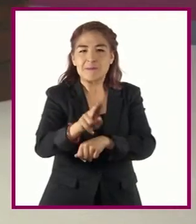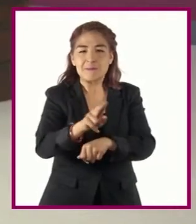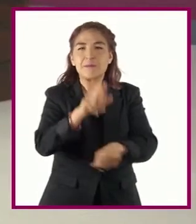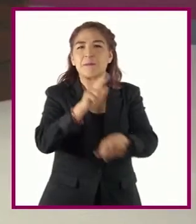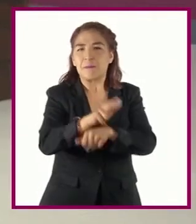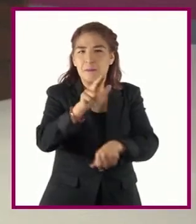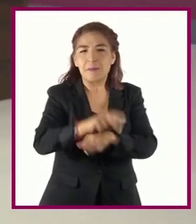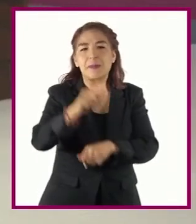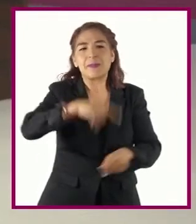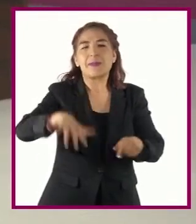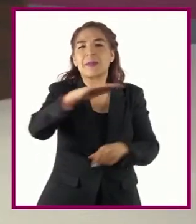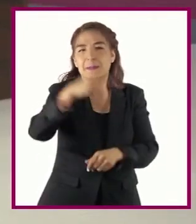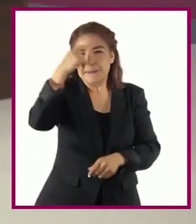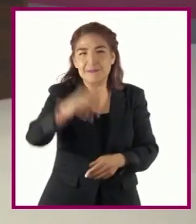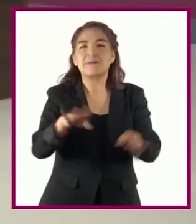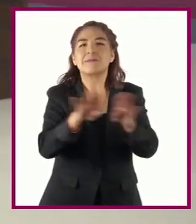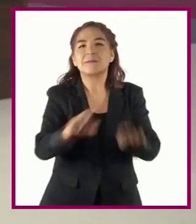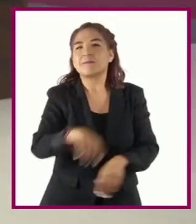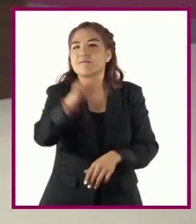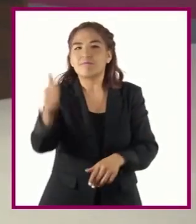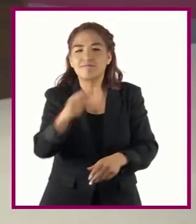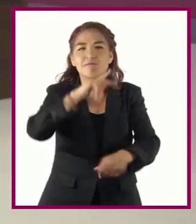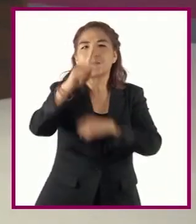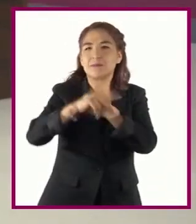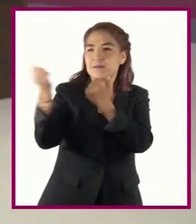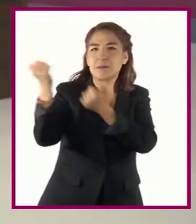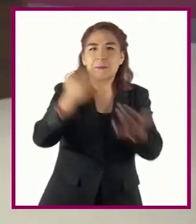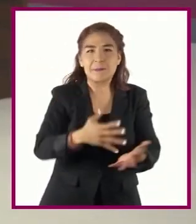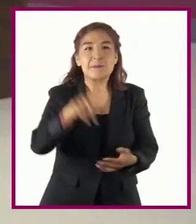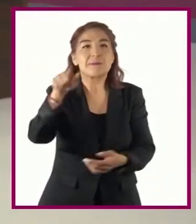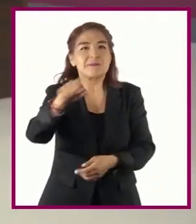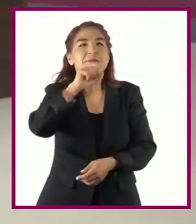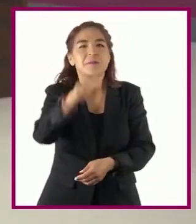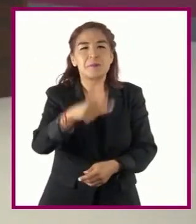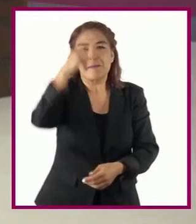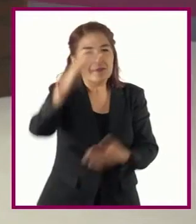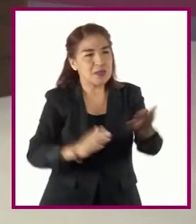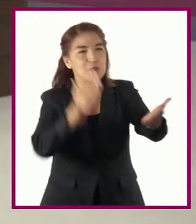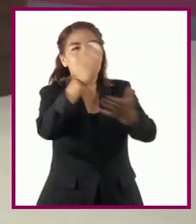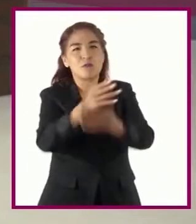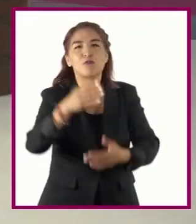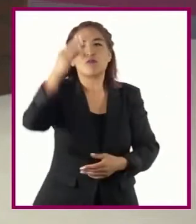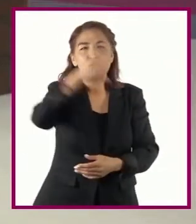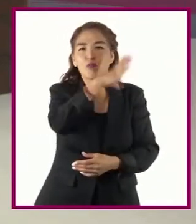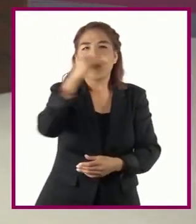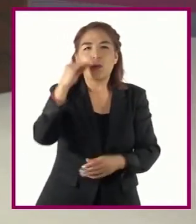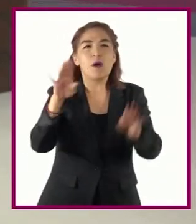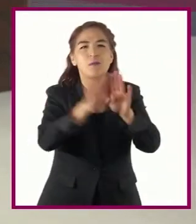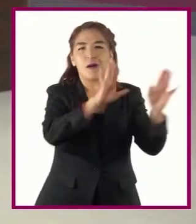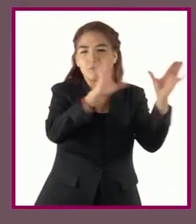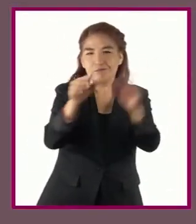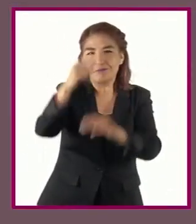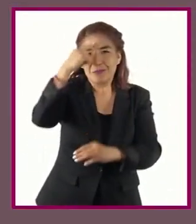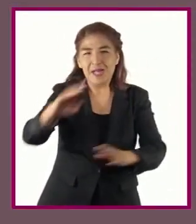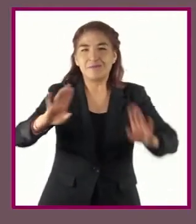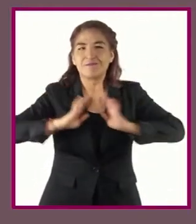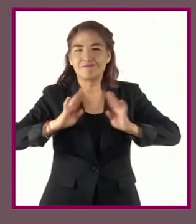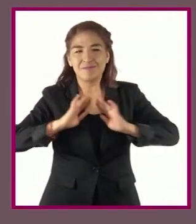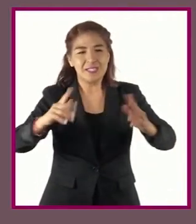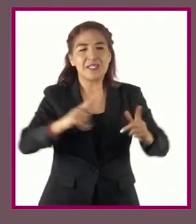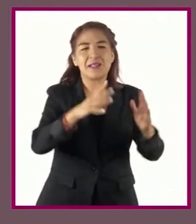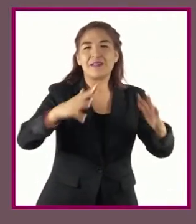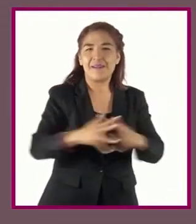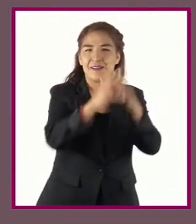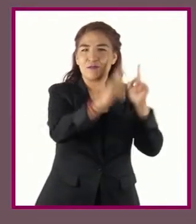o recibían de otros países. Algunos incluso fueron a Cuba para recibir entrenamiento como guerrilleros. Pronto,